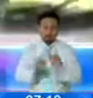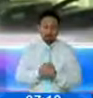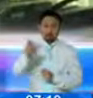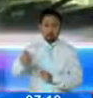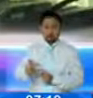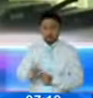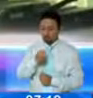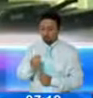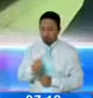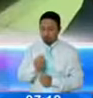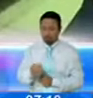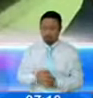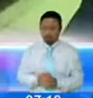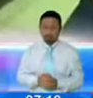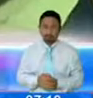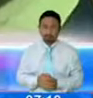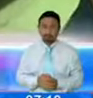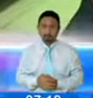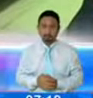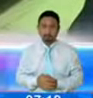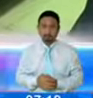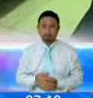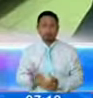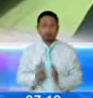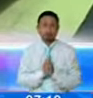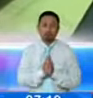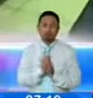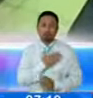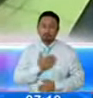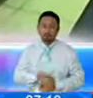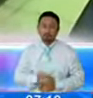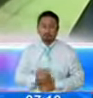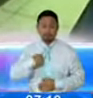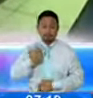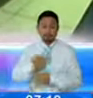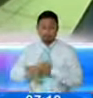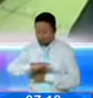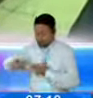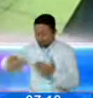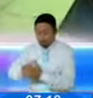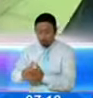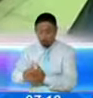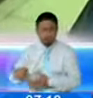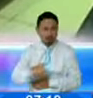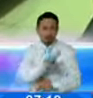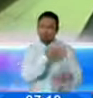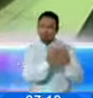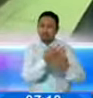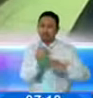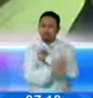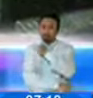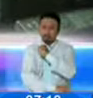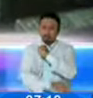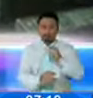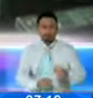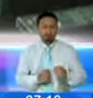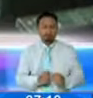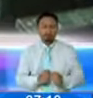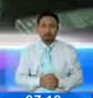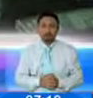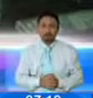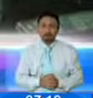en la cámara de Gesell. Que le pongan la pena máxima por el daño que le hicieron a todos los niños, no solamente a mi niña. No estoy